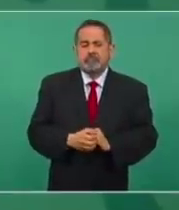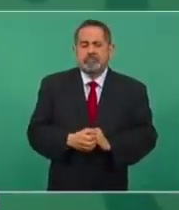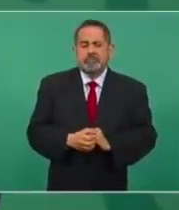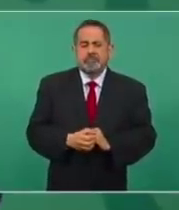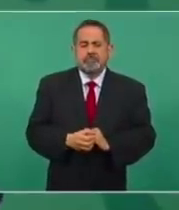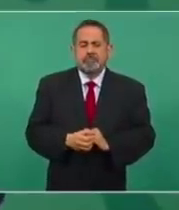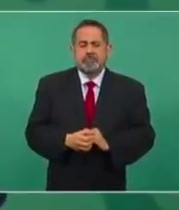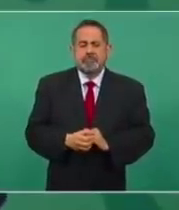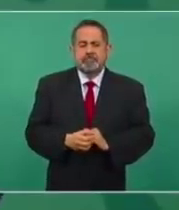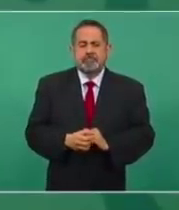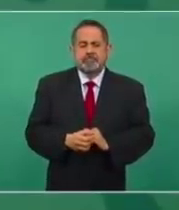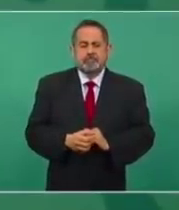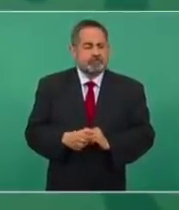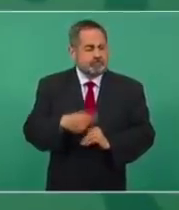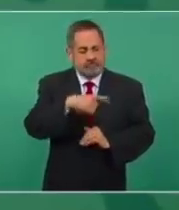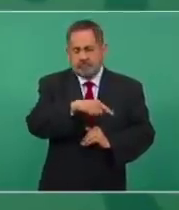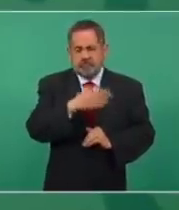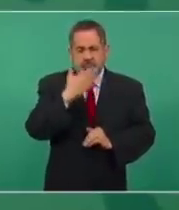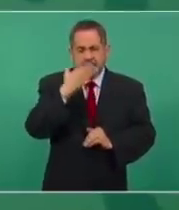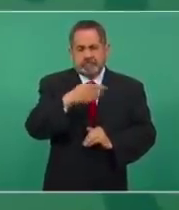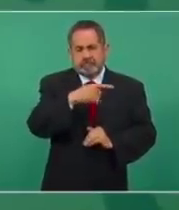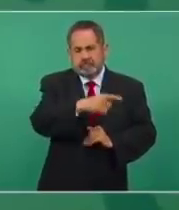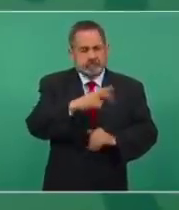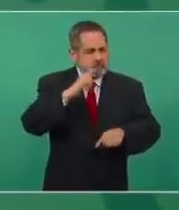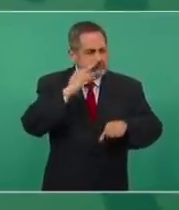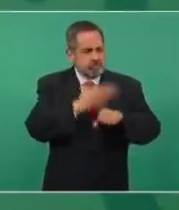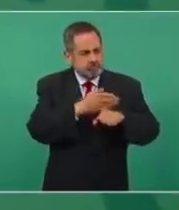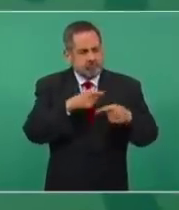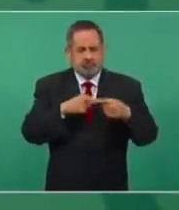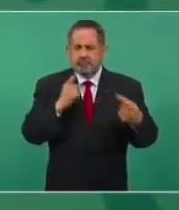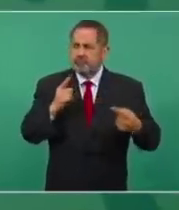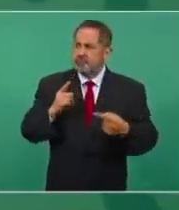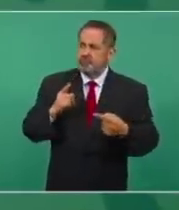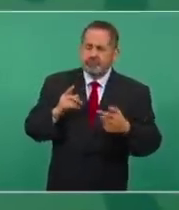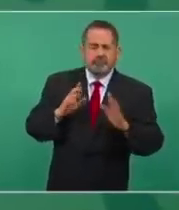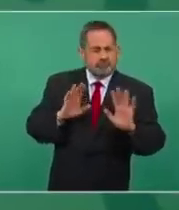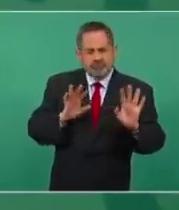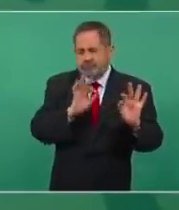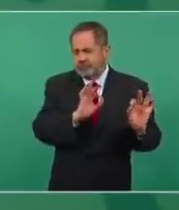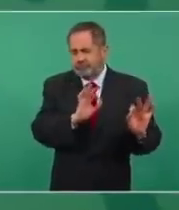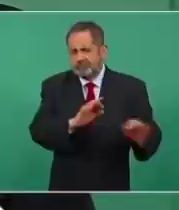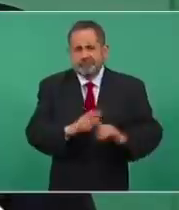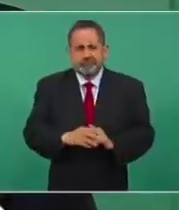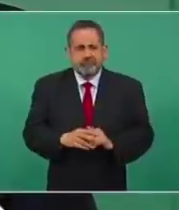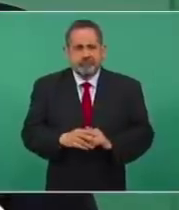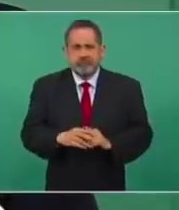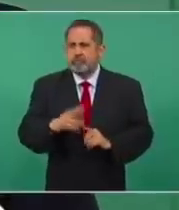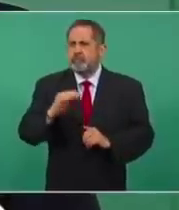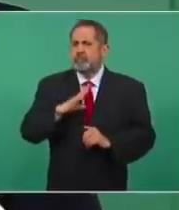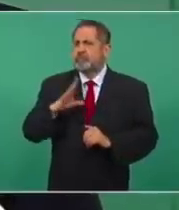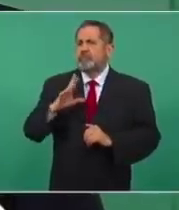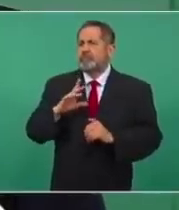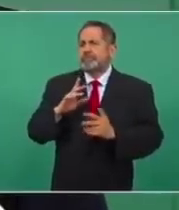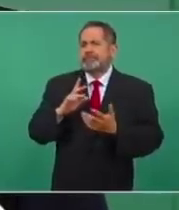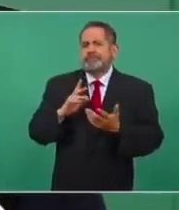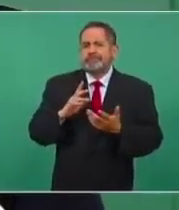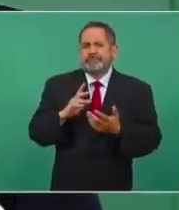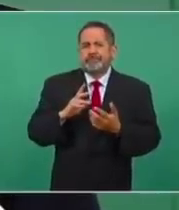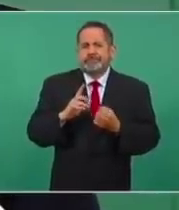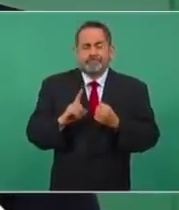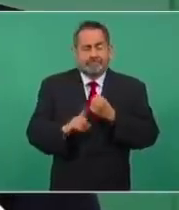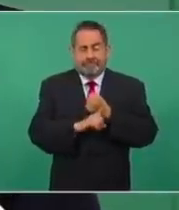han actuado de manera responsable. No ha pasado de